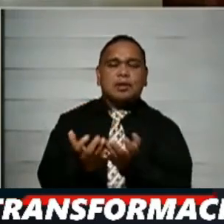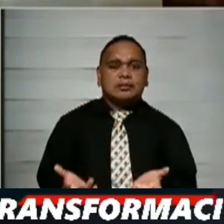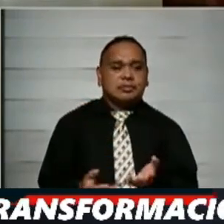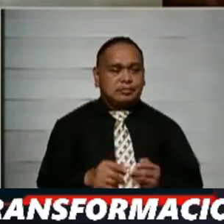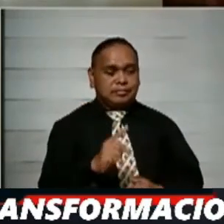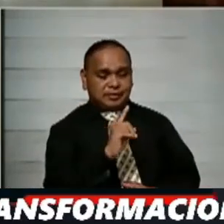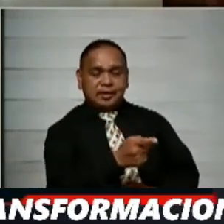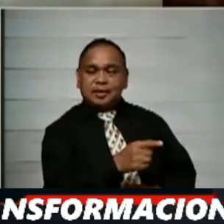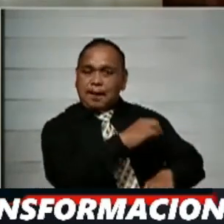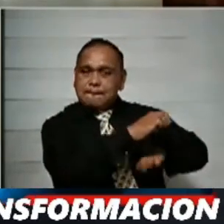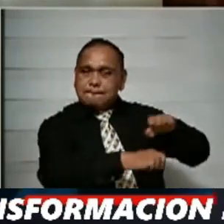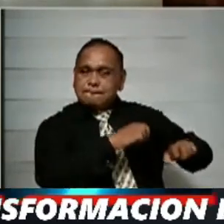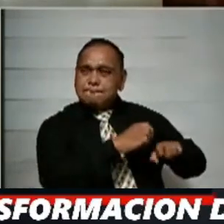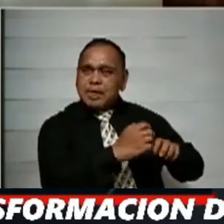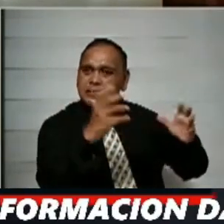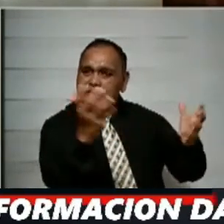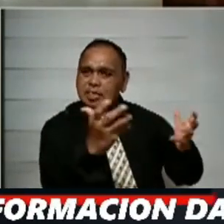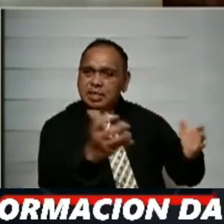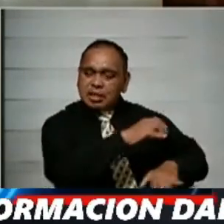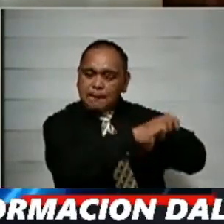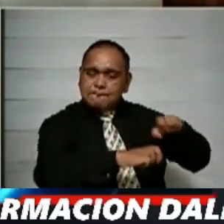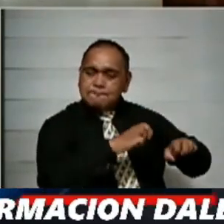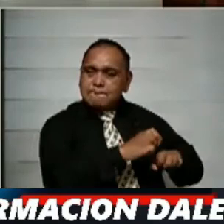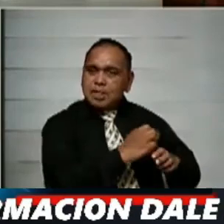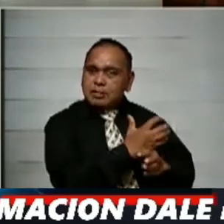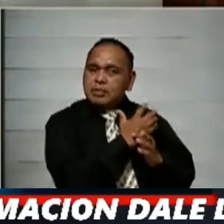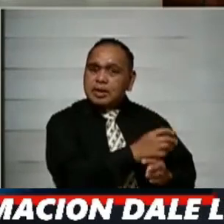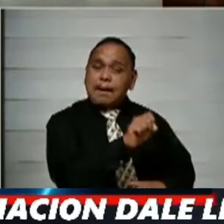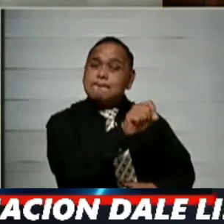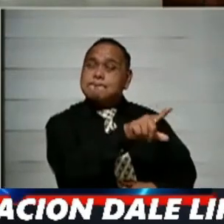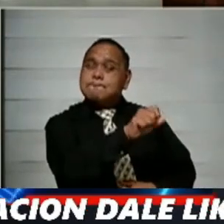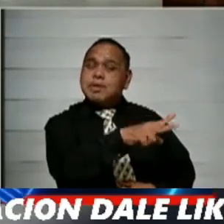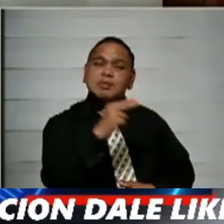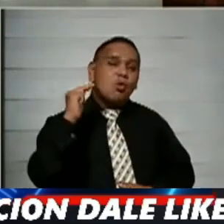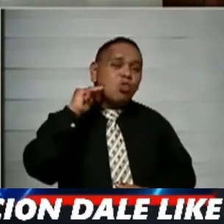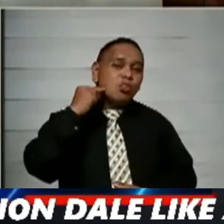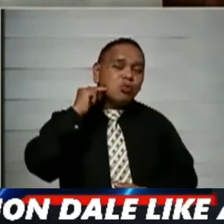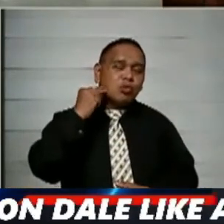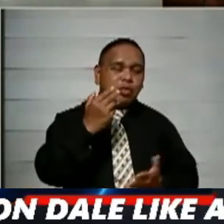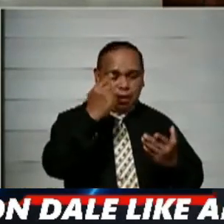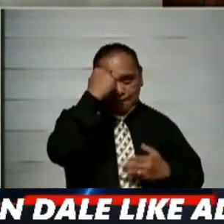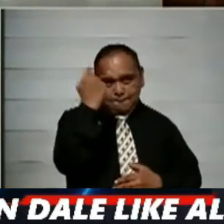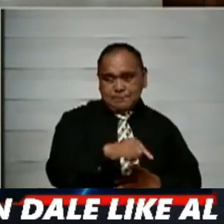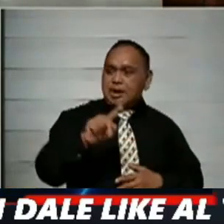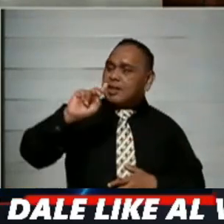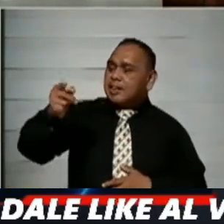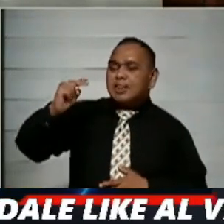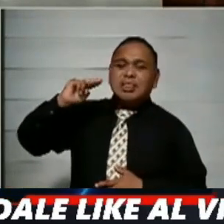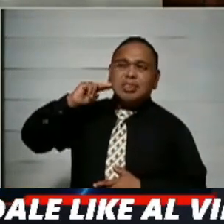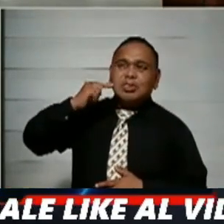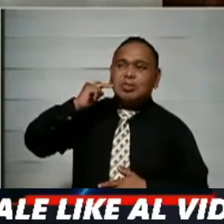les creó estas empresas, qué casualidad, es el mismo notario que le creó todas sus empresas